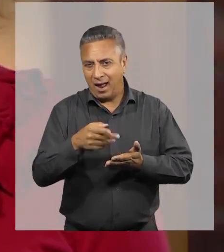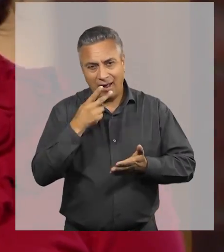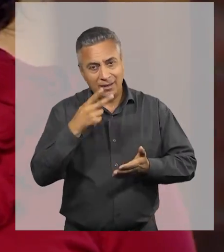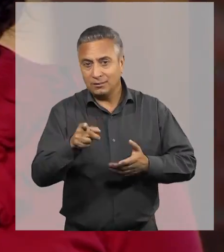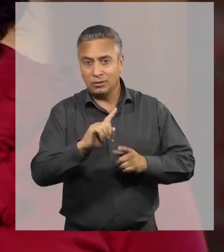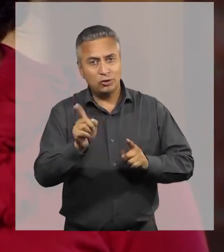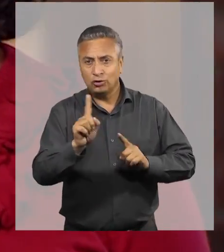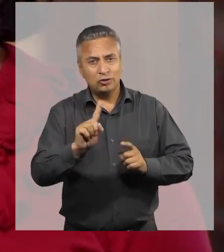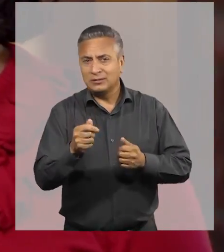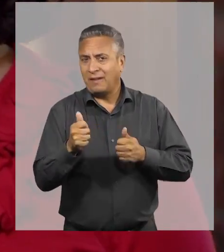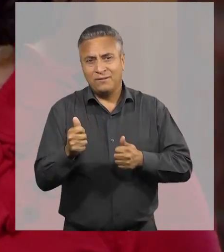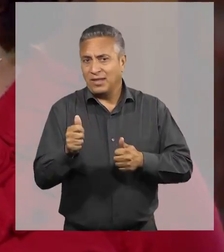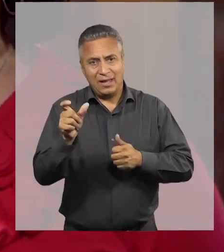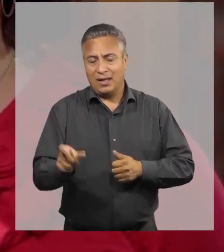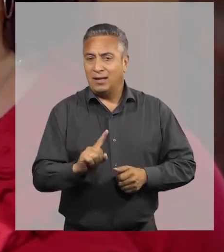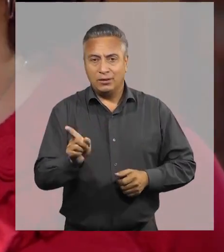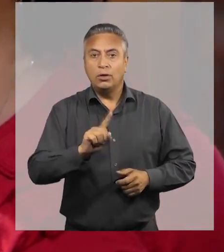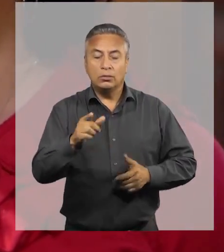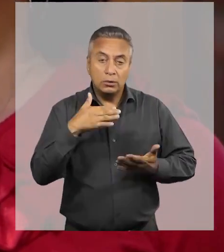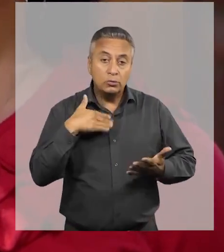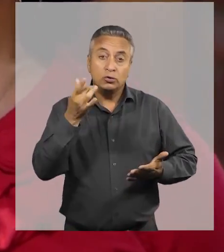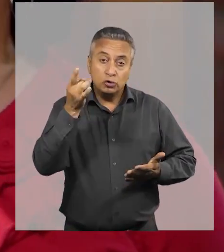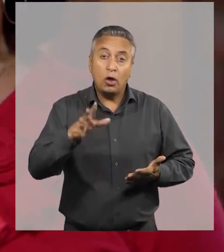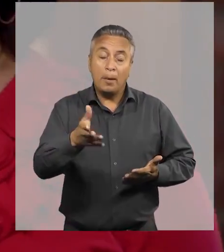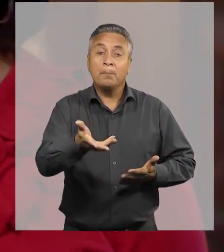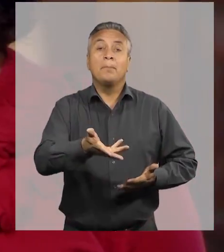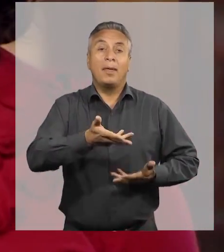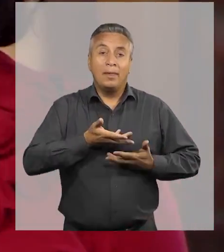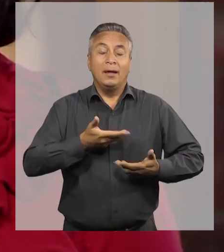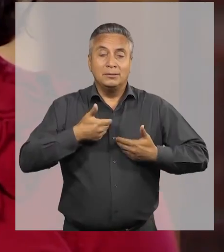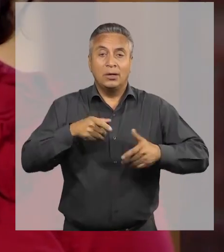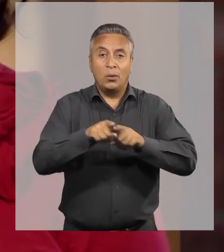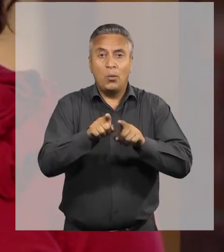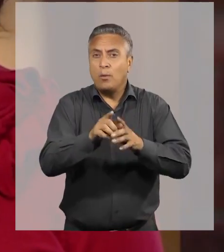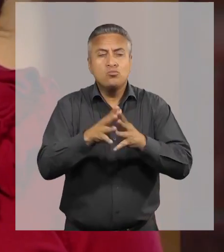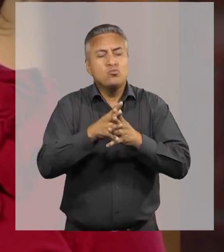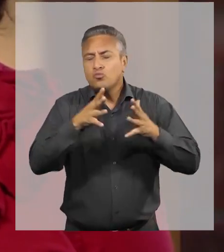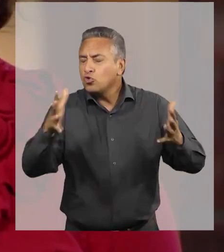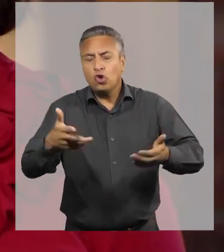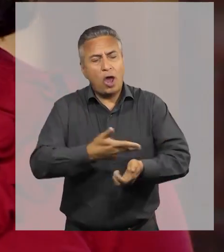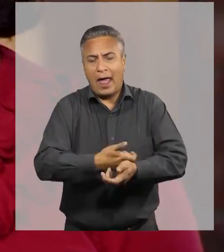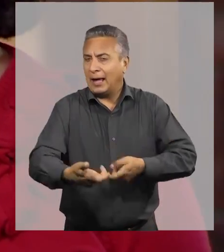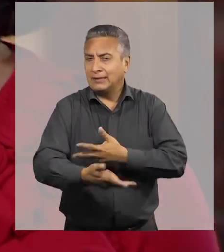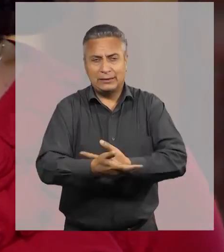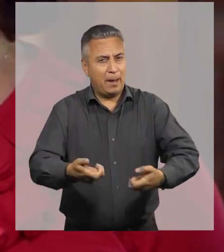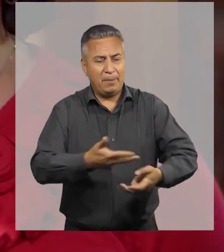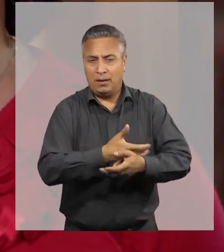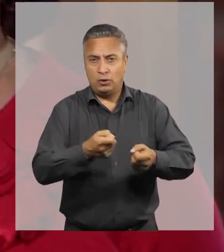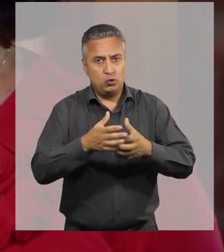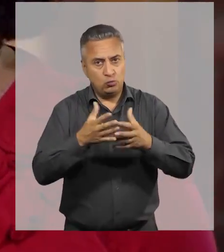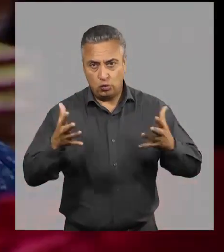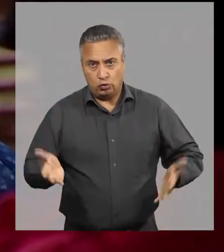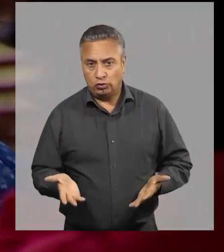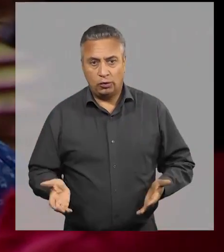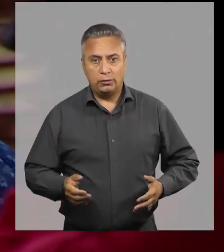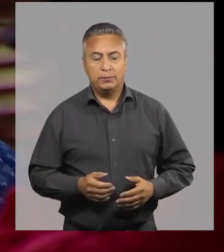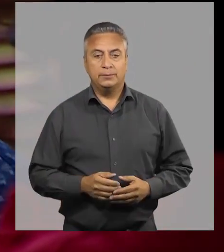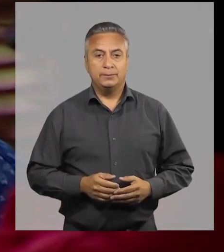está, no está nada de bien. Y solamente me dijeron que le van a hacer muchísimos exámenes, nada